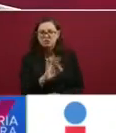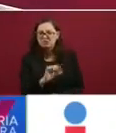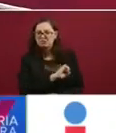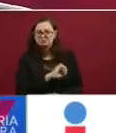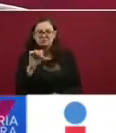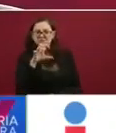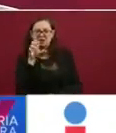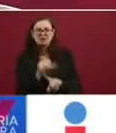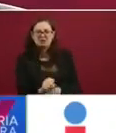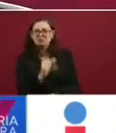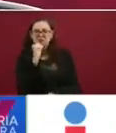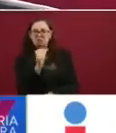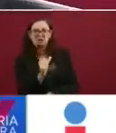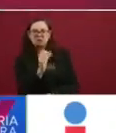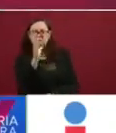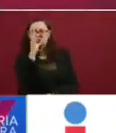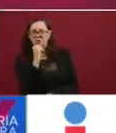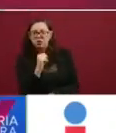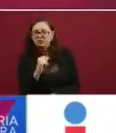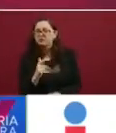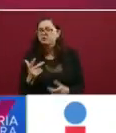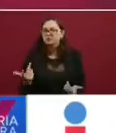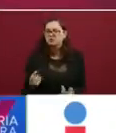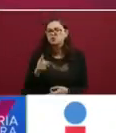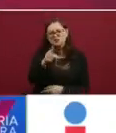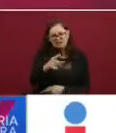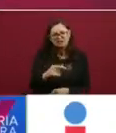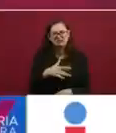casi hasta antes del Big Bang.